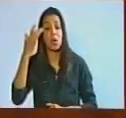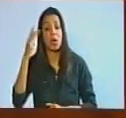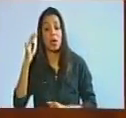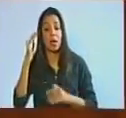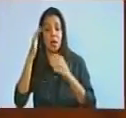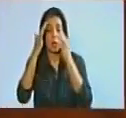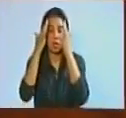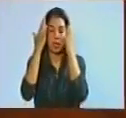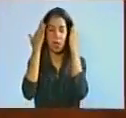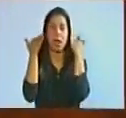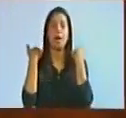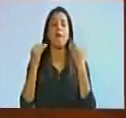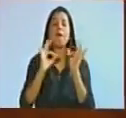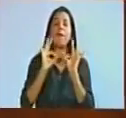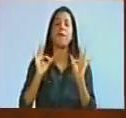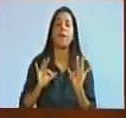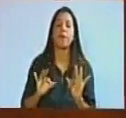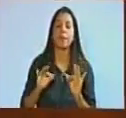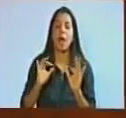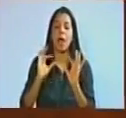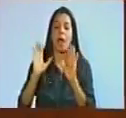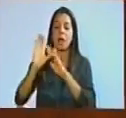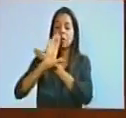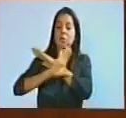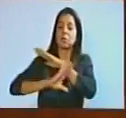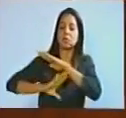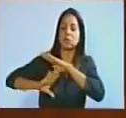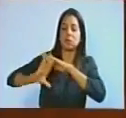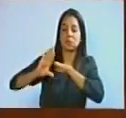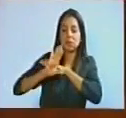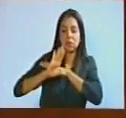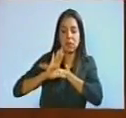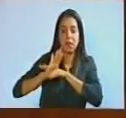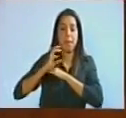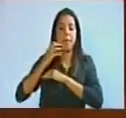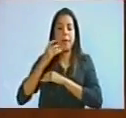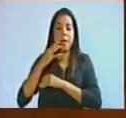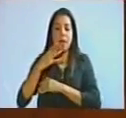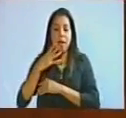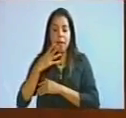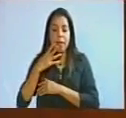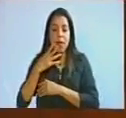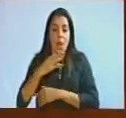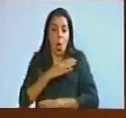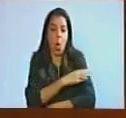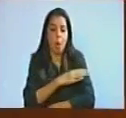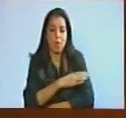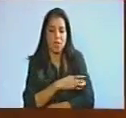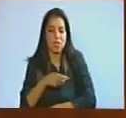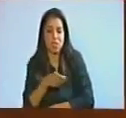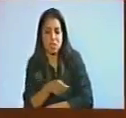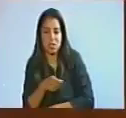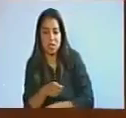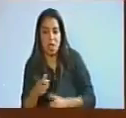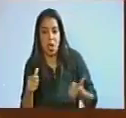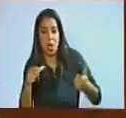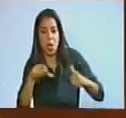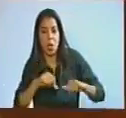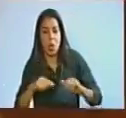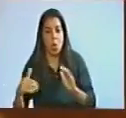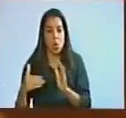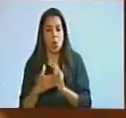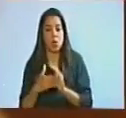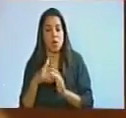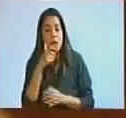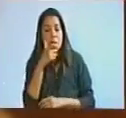forma de blindarnos para que nunca más puedan utilizar la economía como un arma contra nuestro